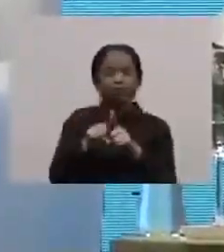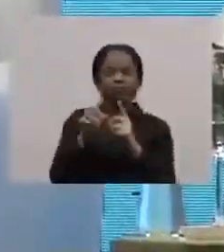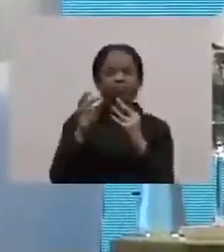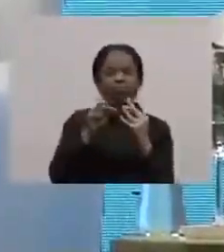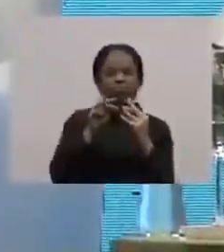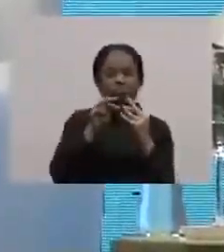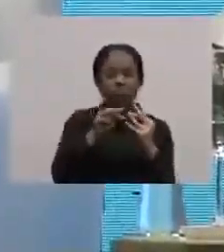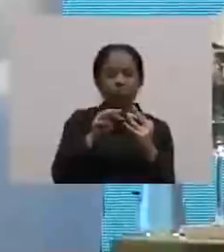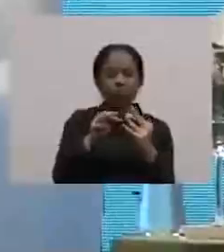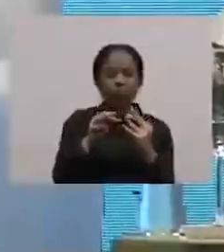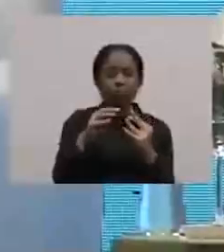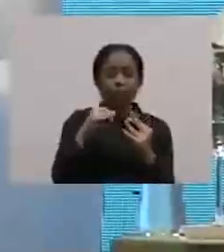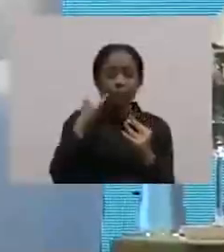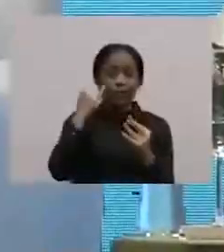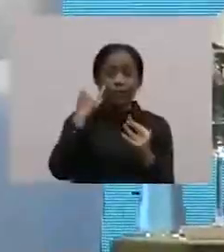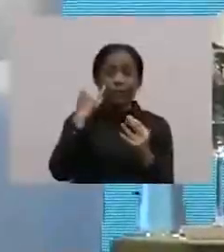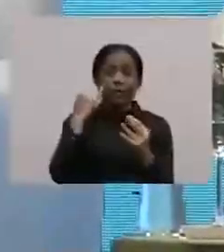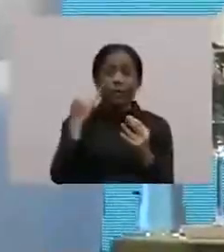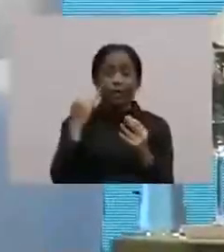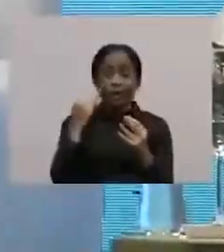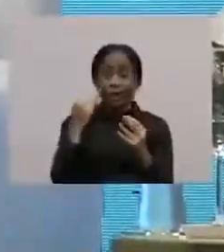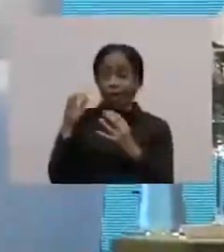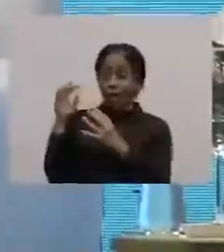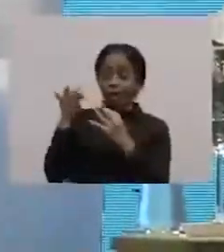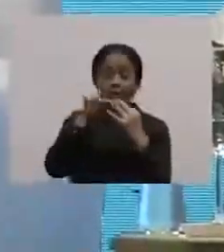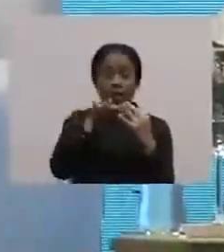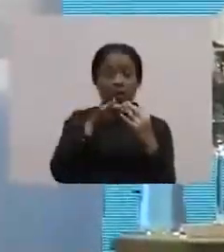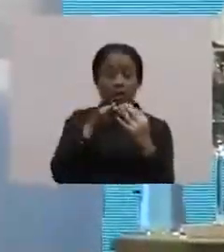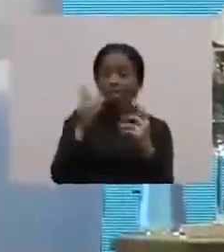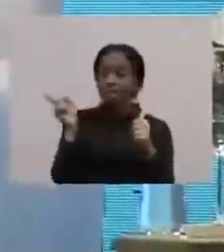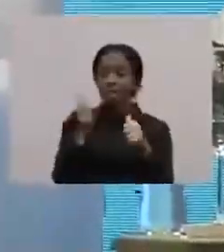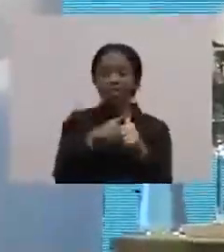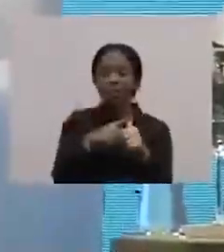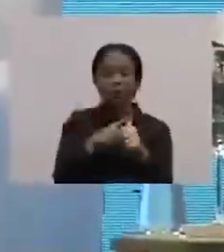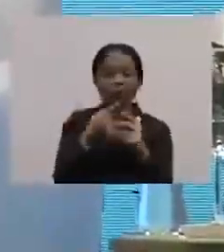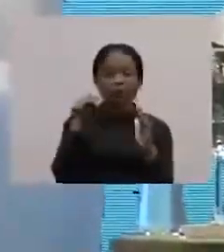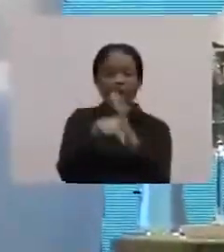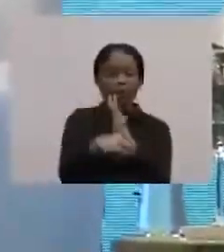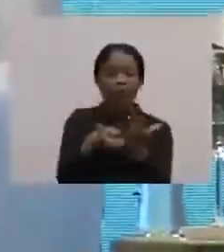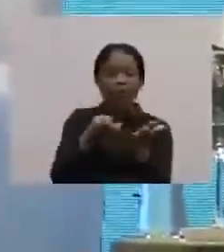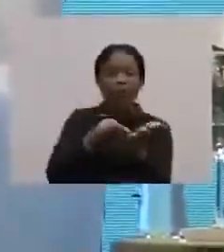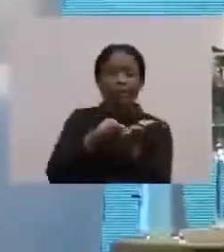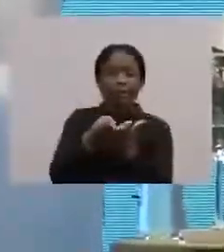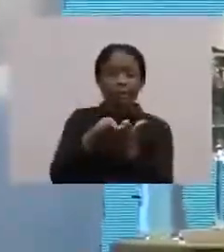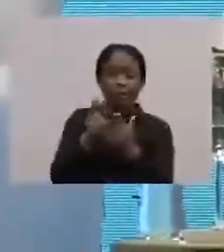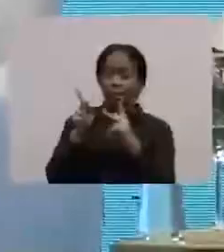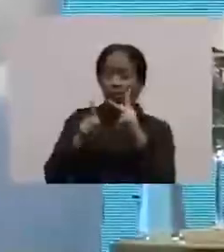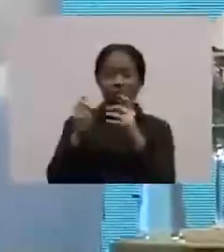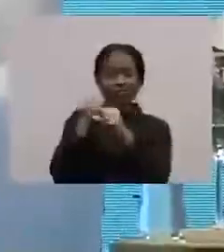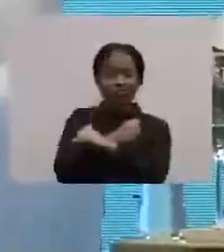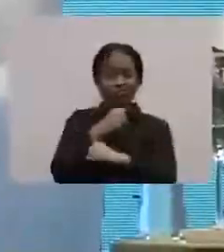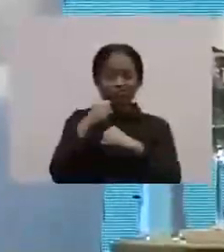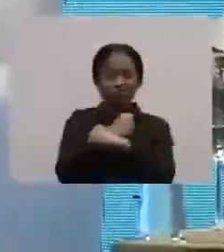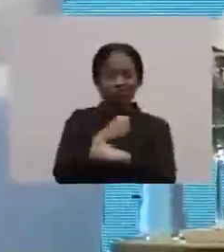La primera cosa que muere en la guerra es la verdad. Todo el mundo conspira contra ella.